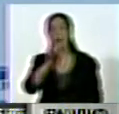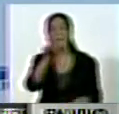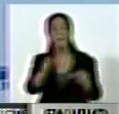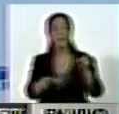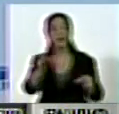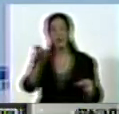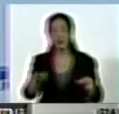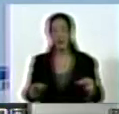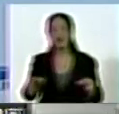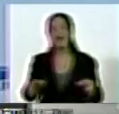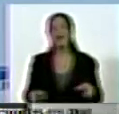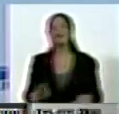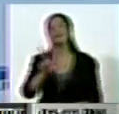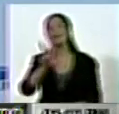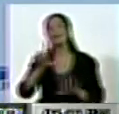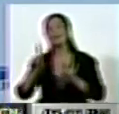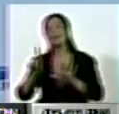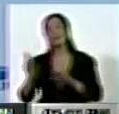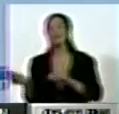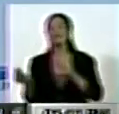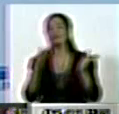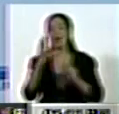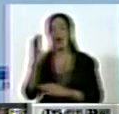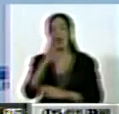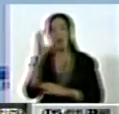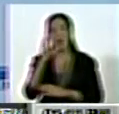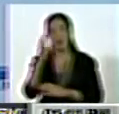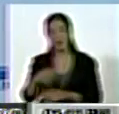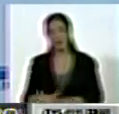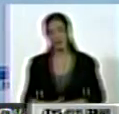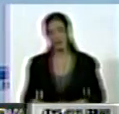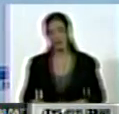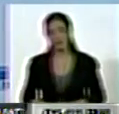y 36 a Colombia.